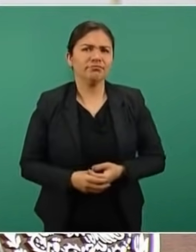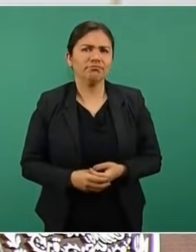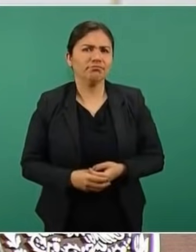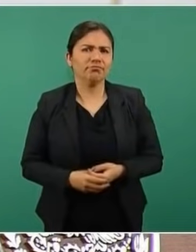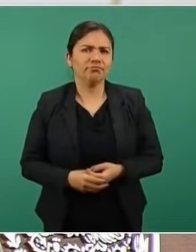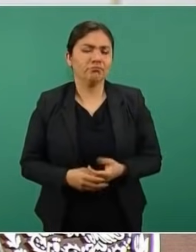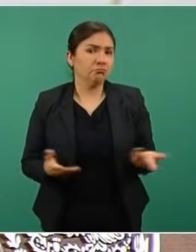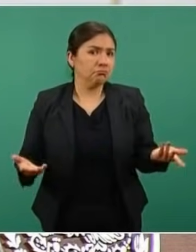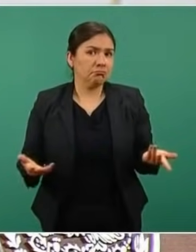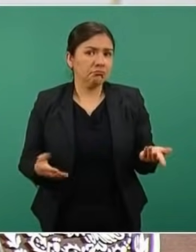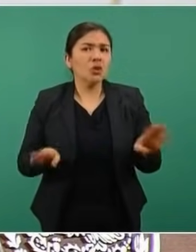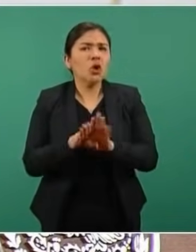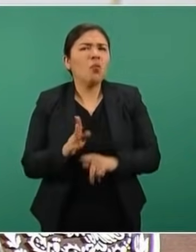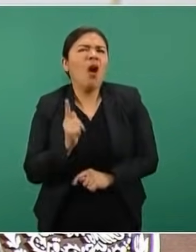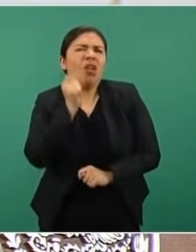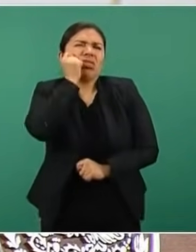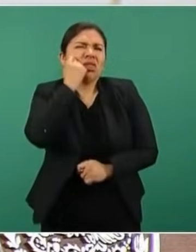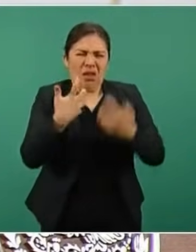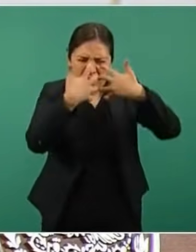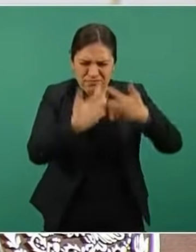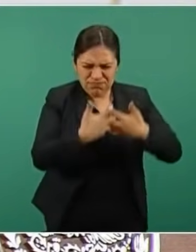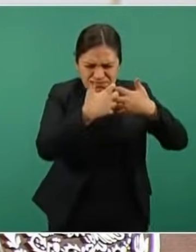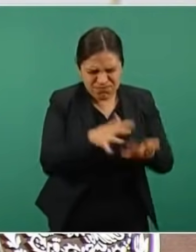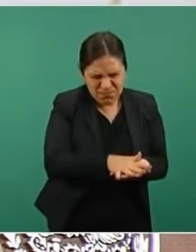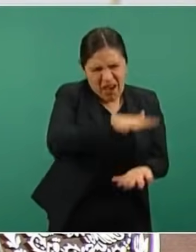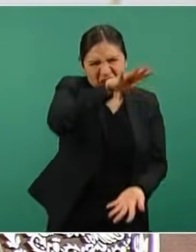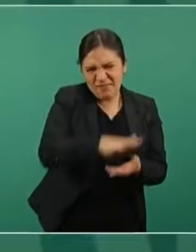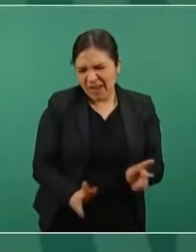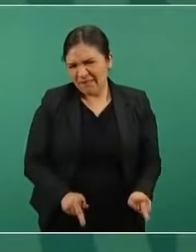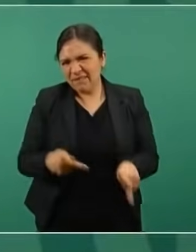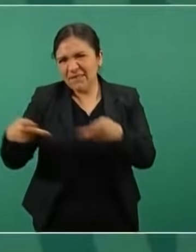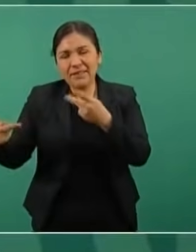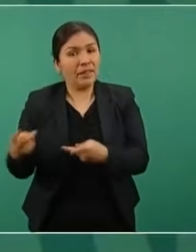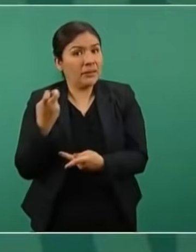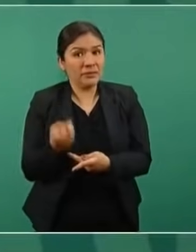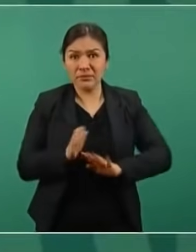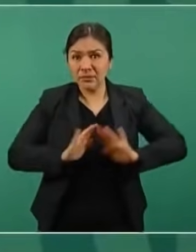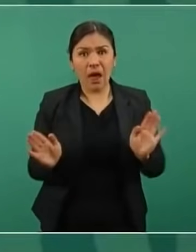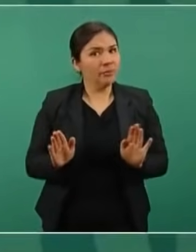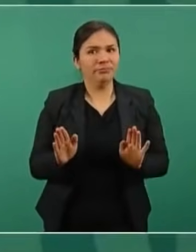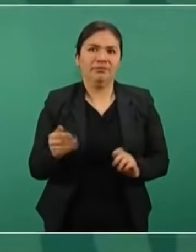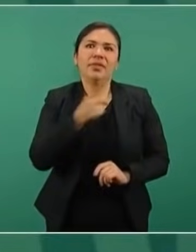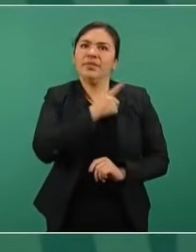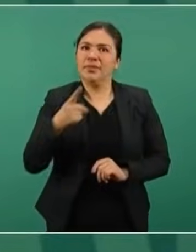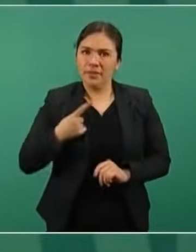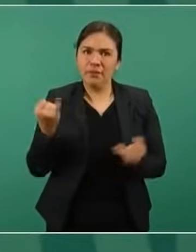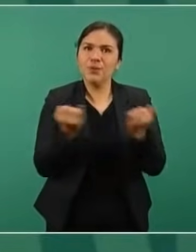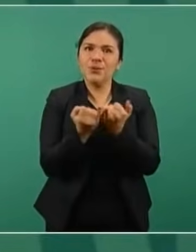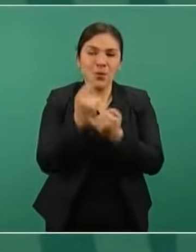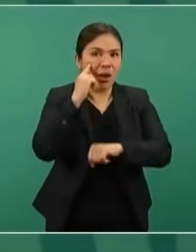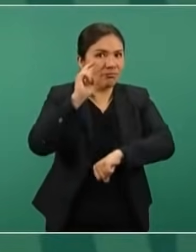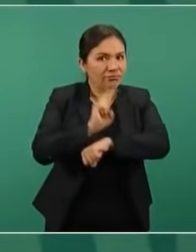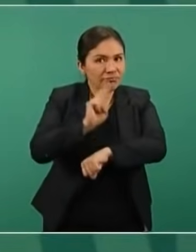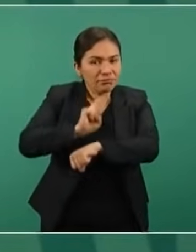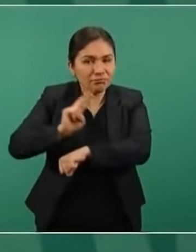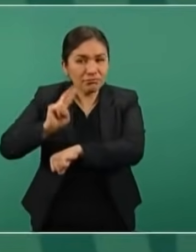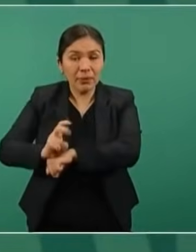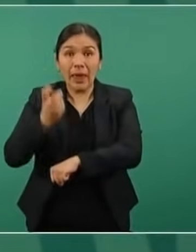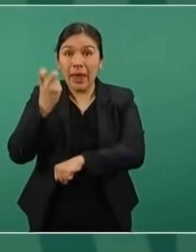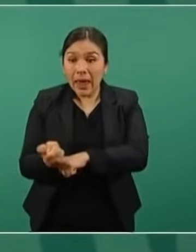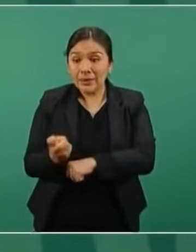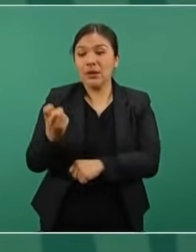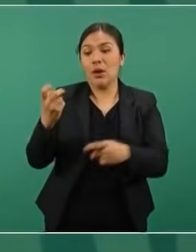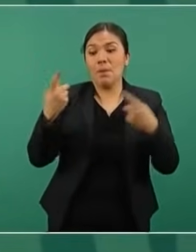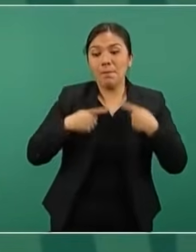No es producir por producir, sino tenemos que procurar que el